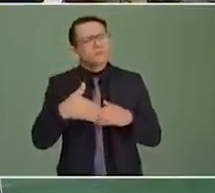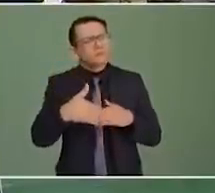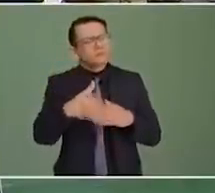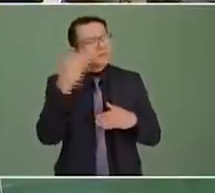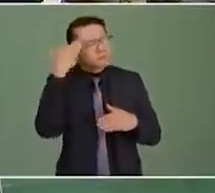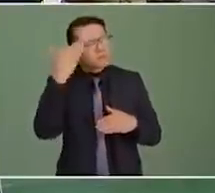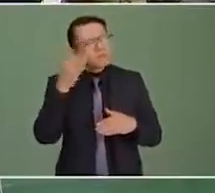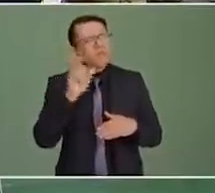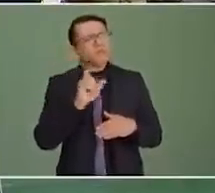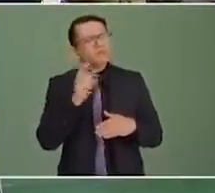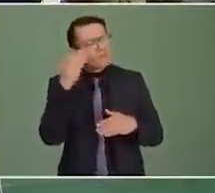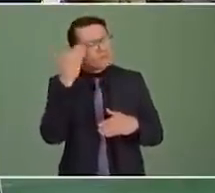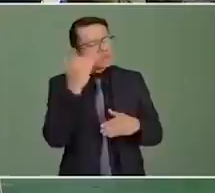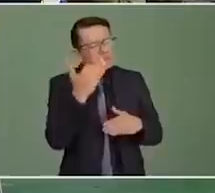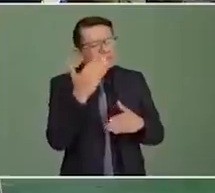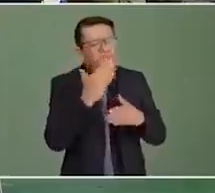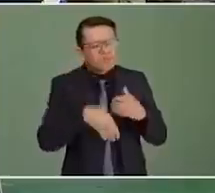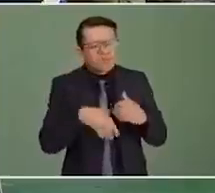este